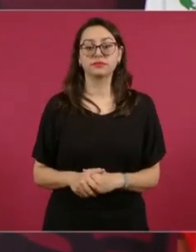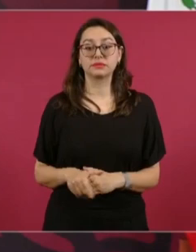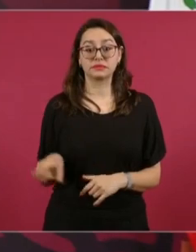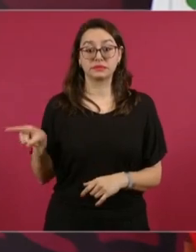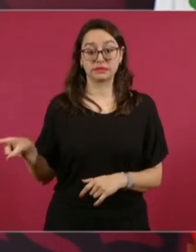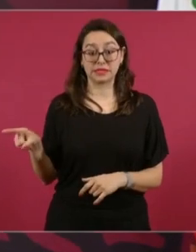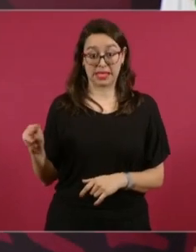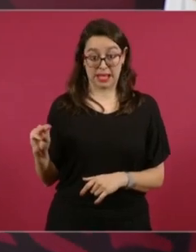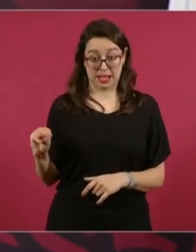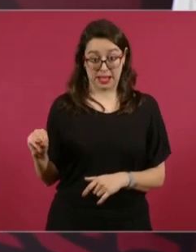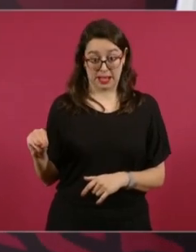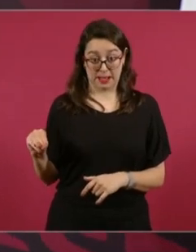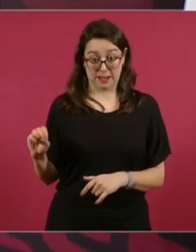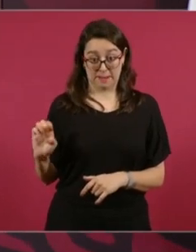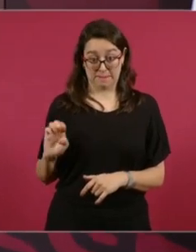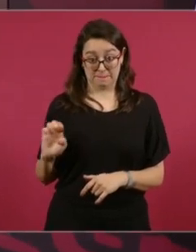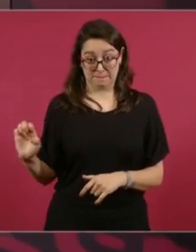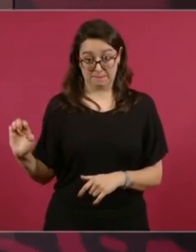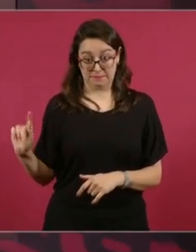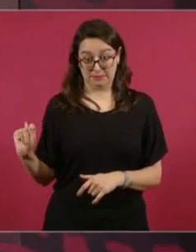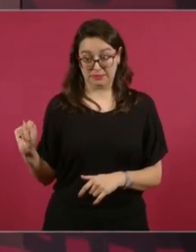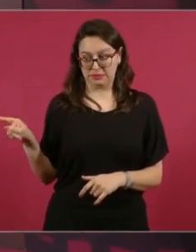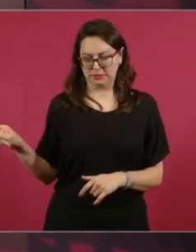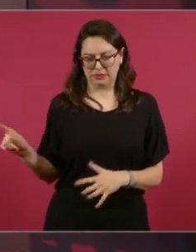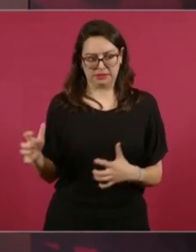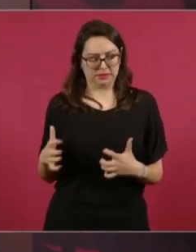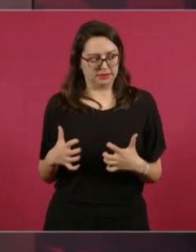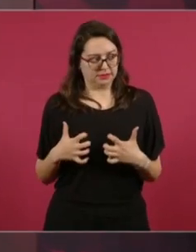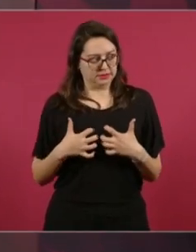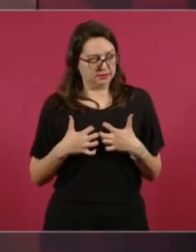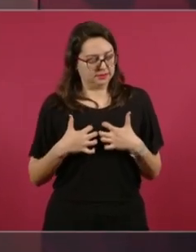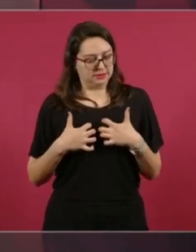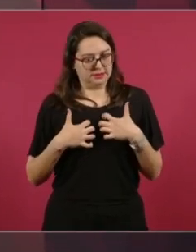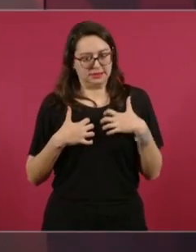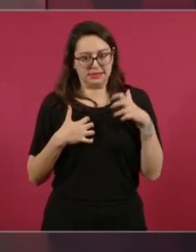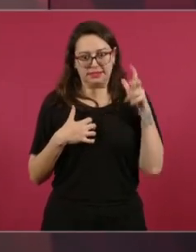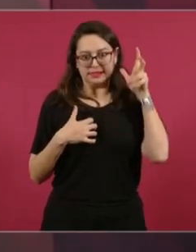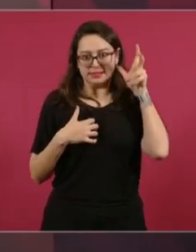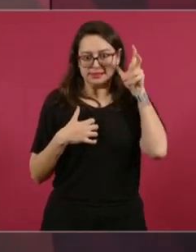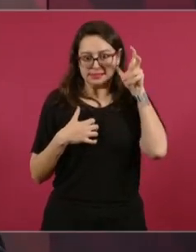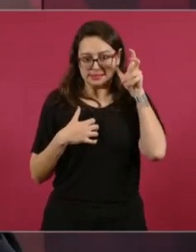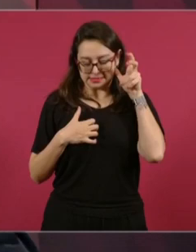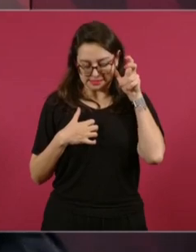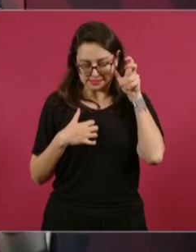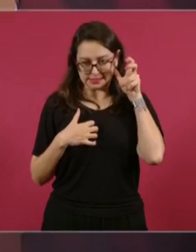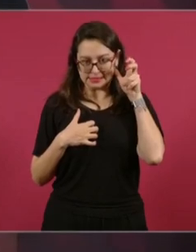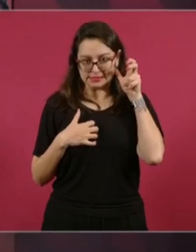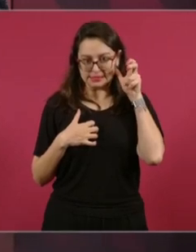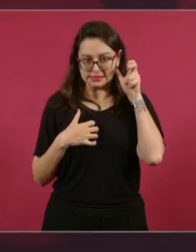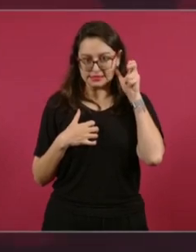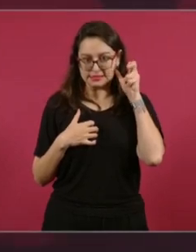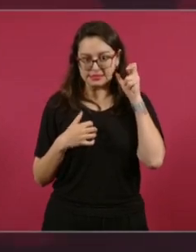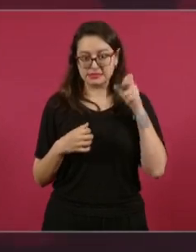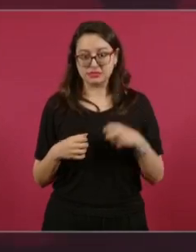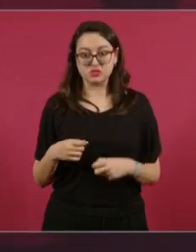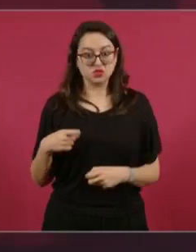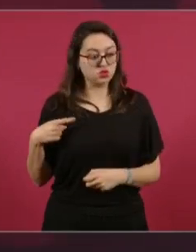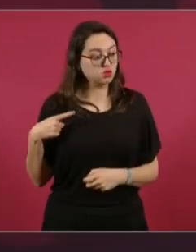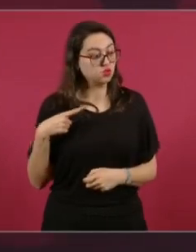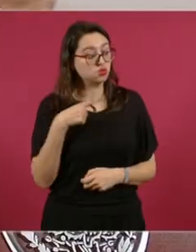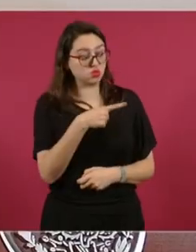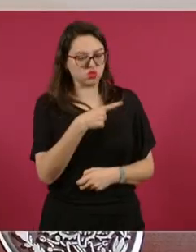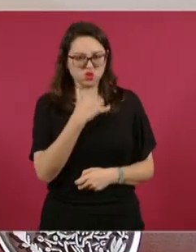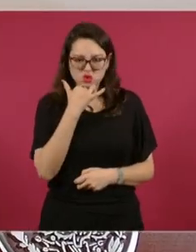Escucho a mí, ¿no? Pero molestísimo, descompuesto. El corrupto eres